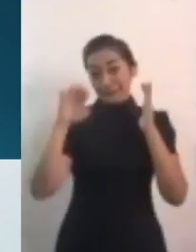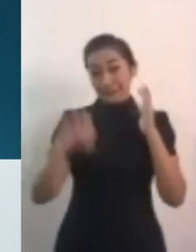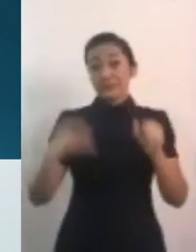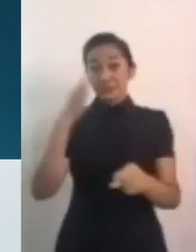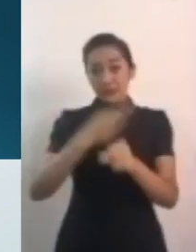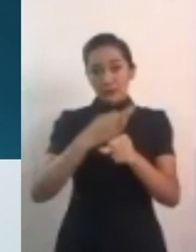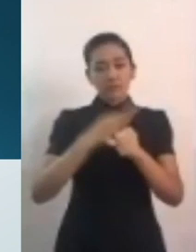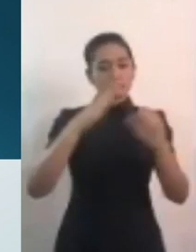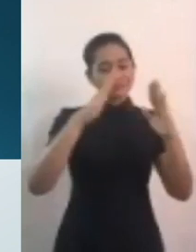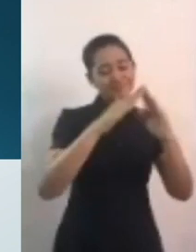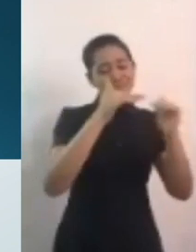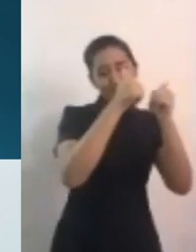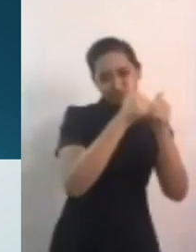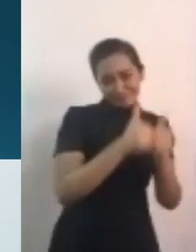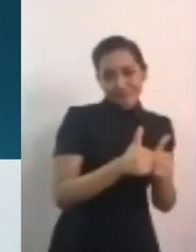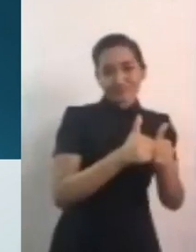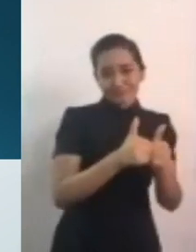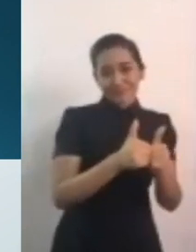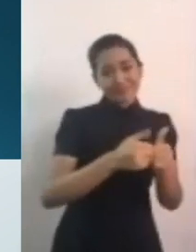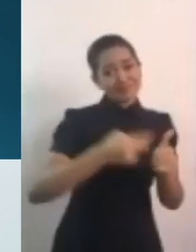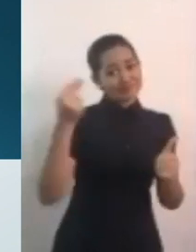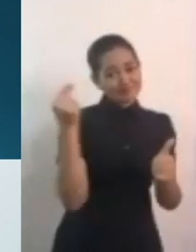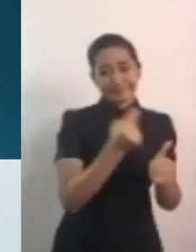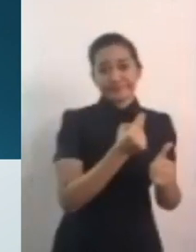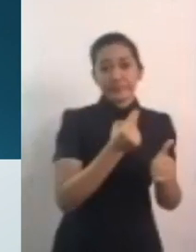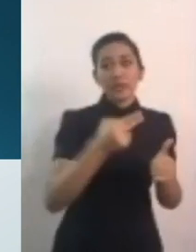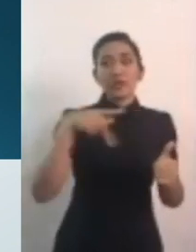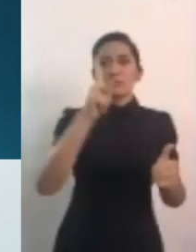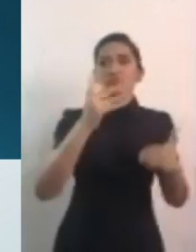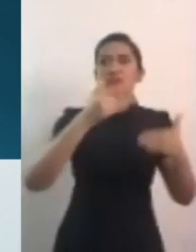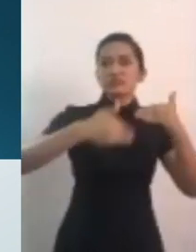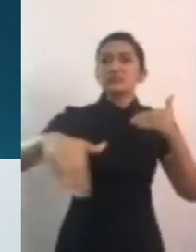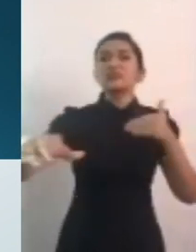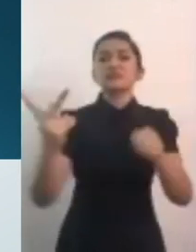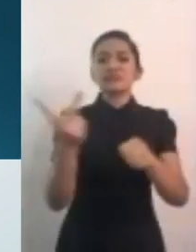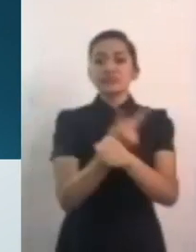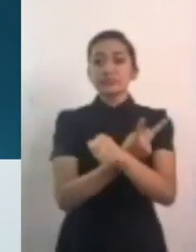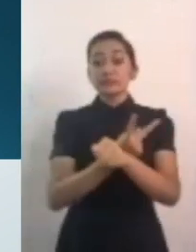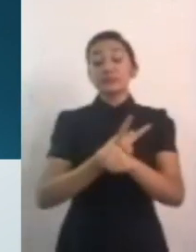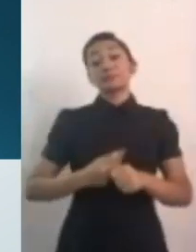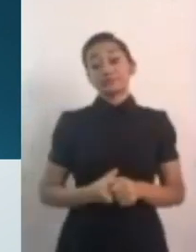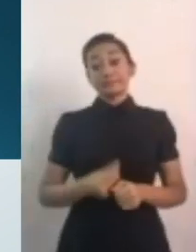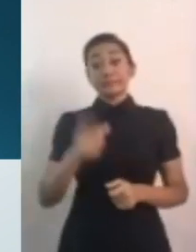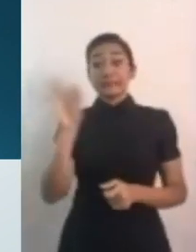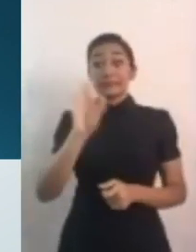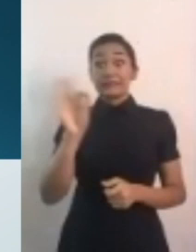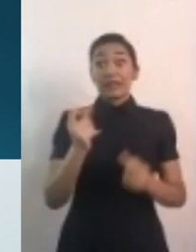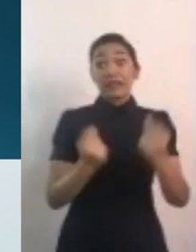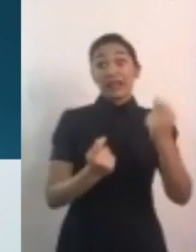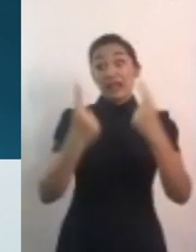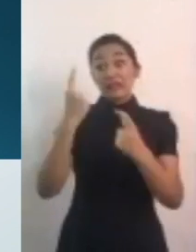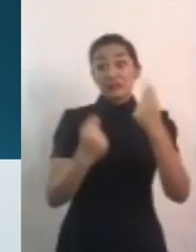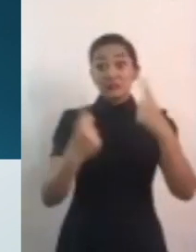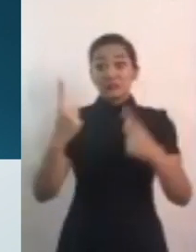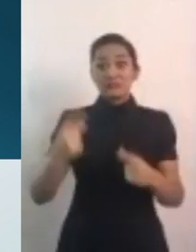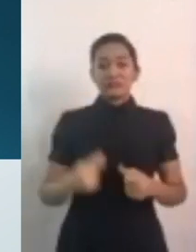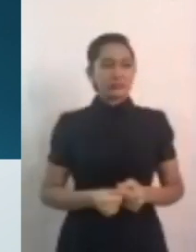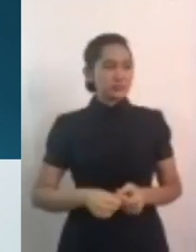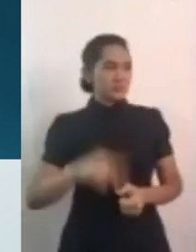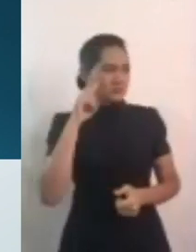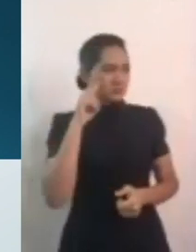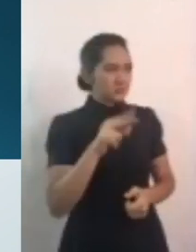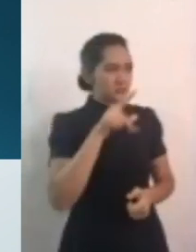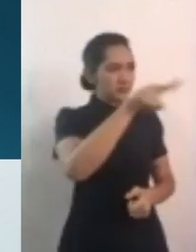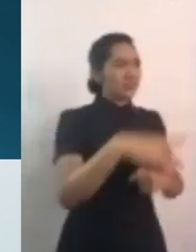con comportamientos que permanecen. Estos comportamientos básicamente son estos 4. Evitan a personas